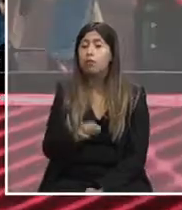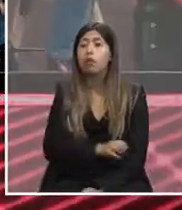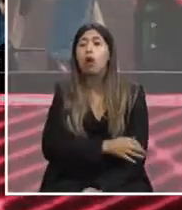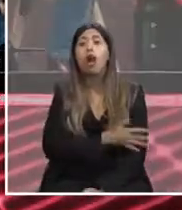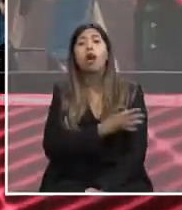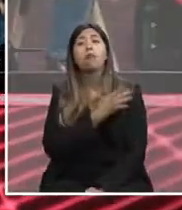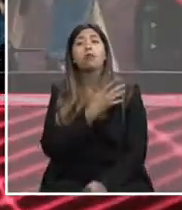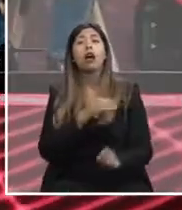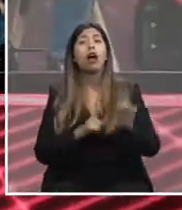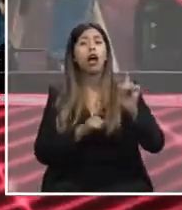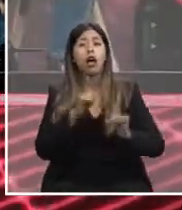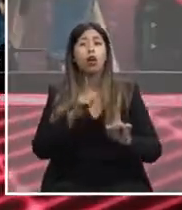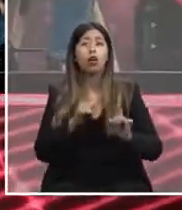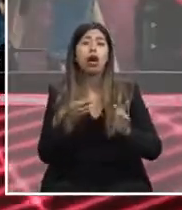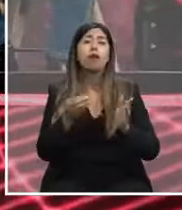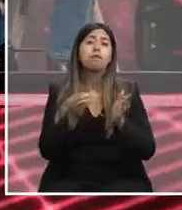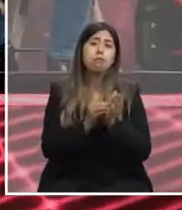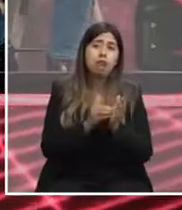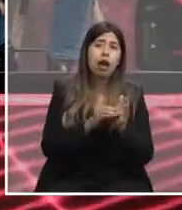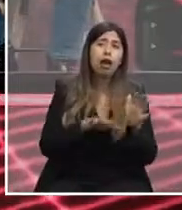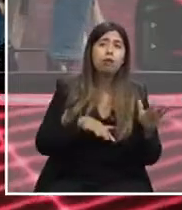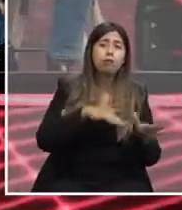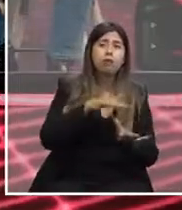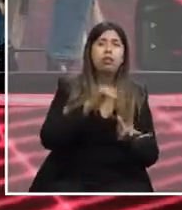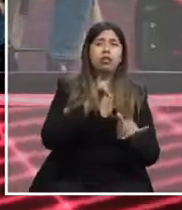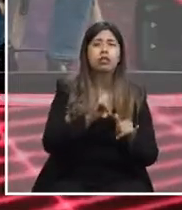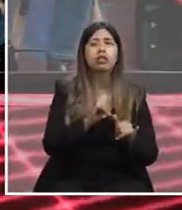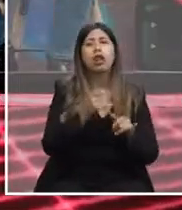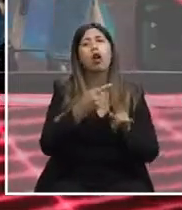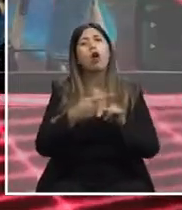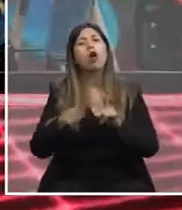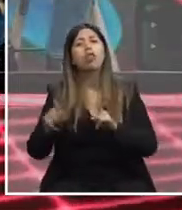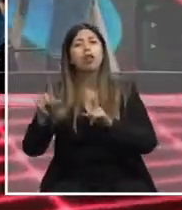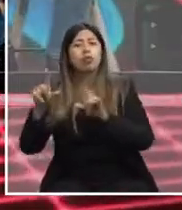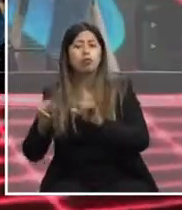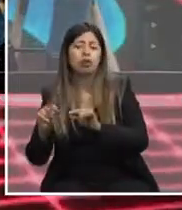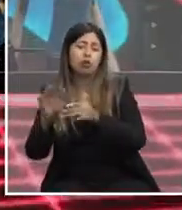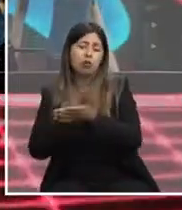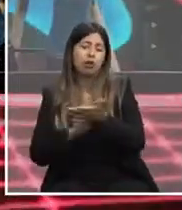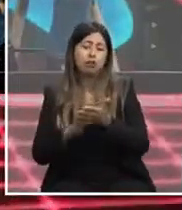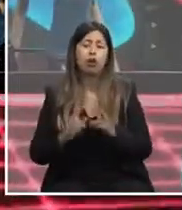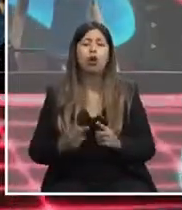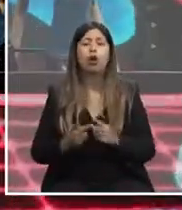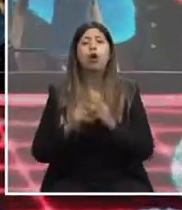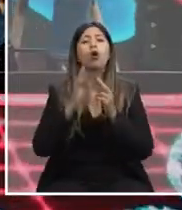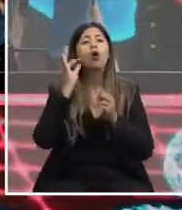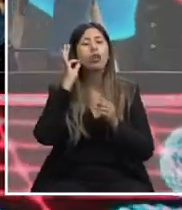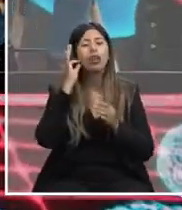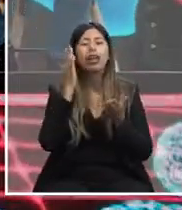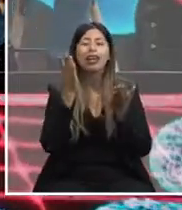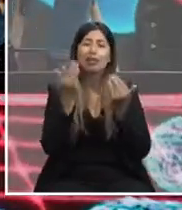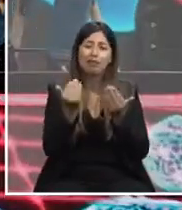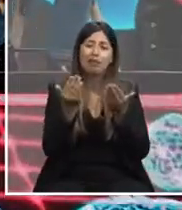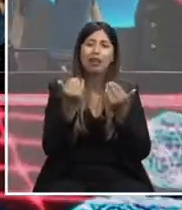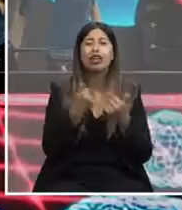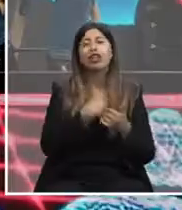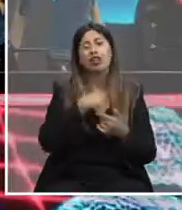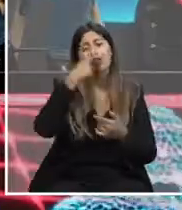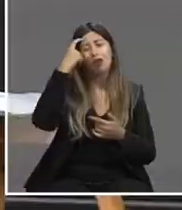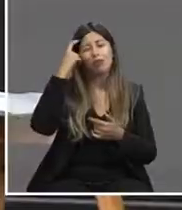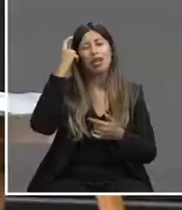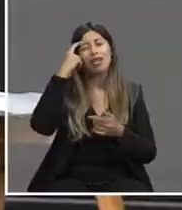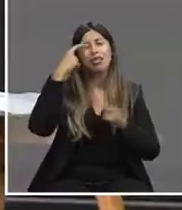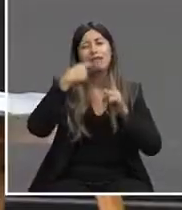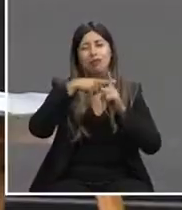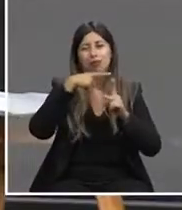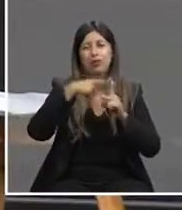hay algunas que son más movilizadoras que otras. O sea... Si yo soy constructiva y esperanzadora y creo y soy optimista y creo